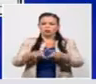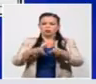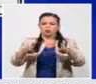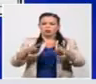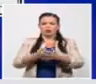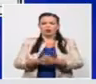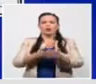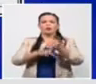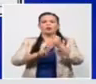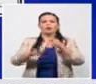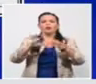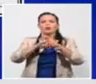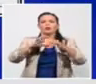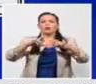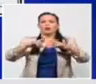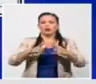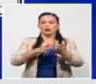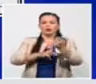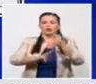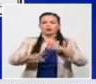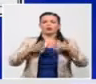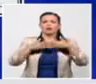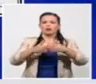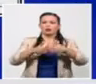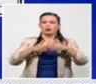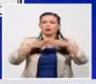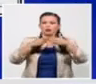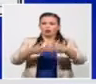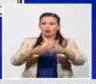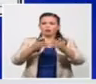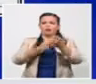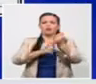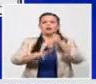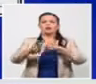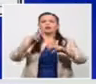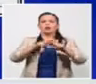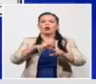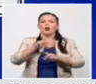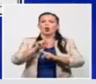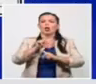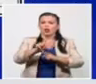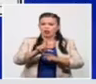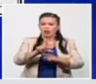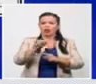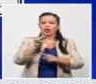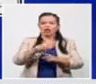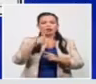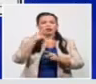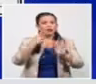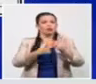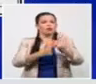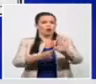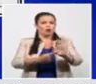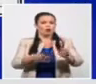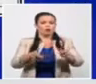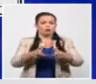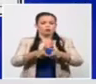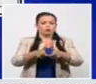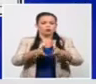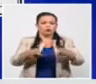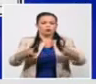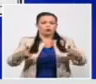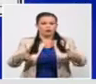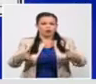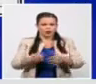Granma y Holguín también discretamente, pero fundamentalmente Santiago de Cuba